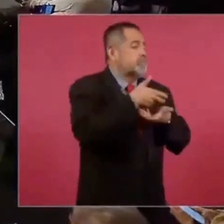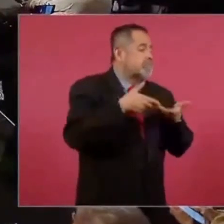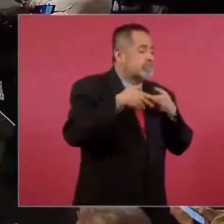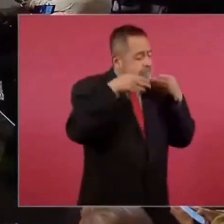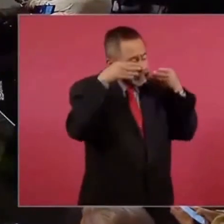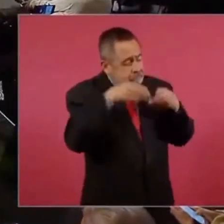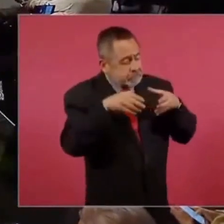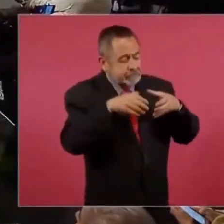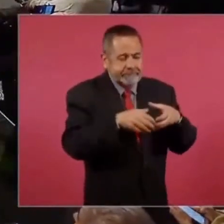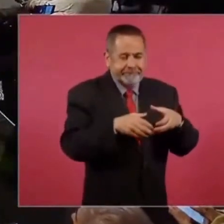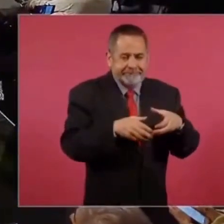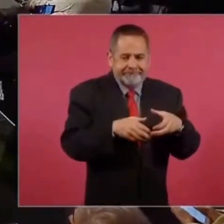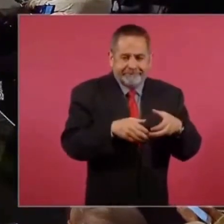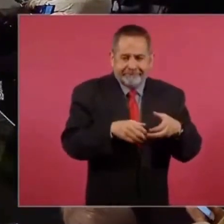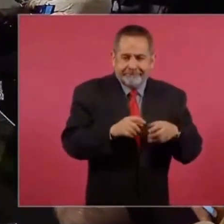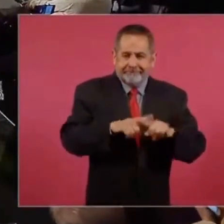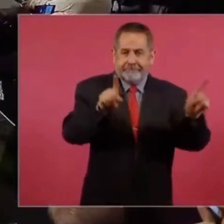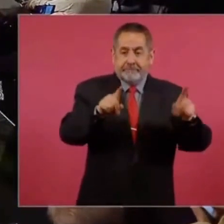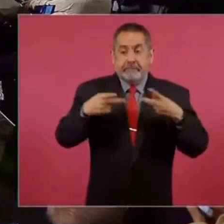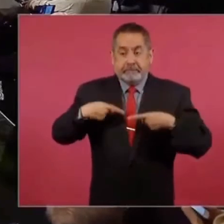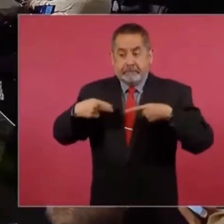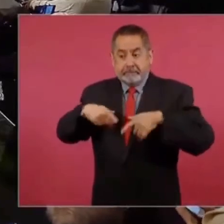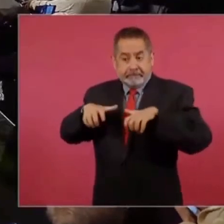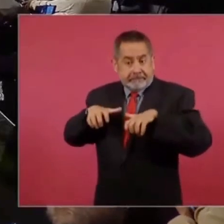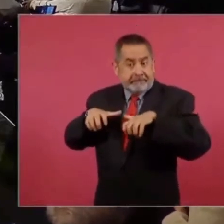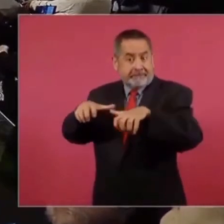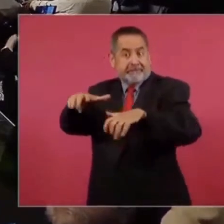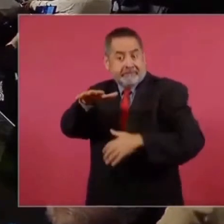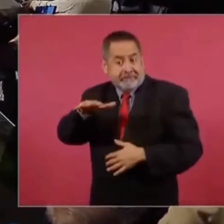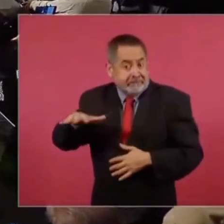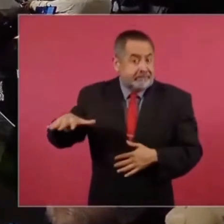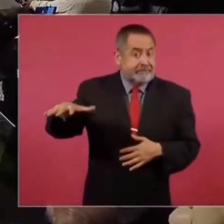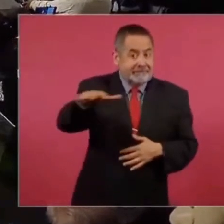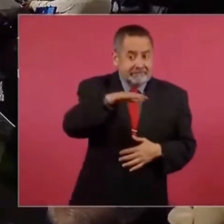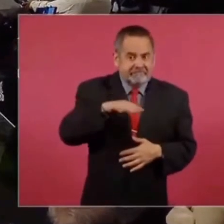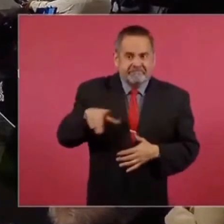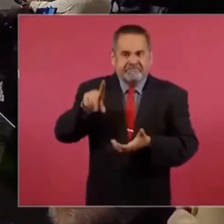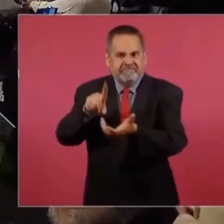no se padecía en el pueblo, abajo.